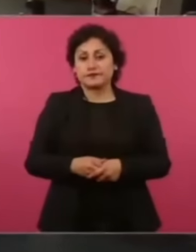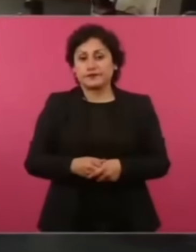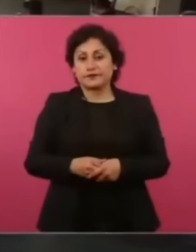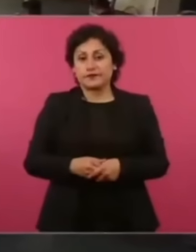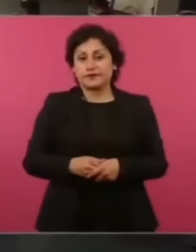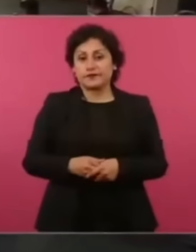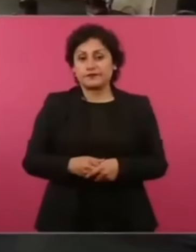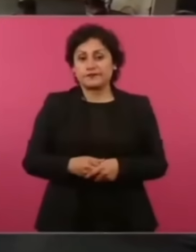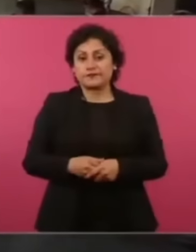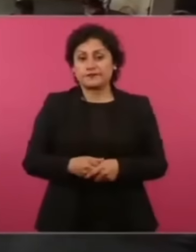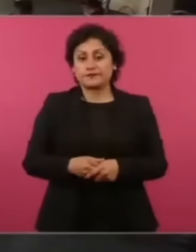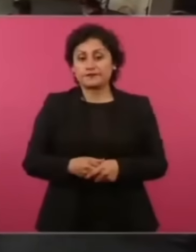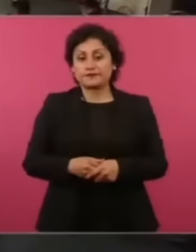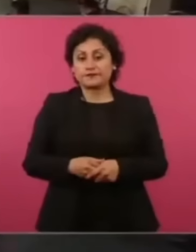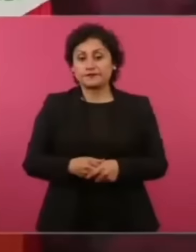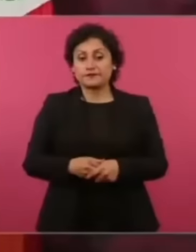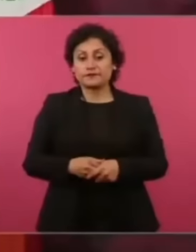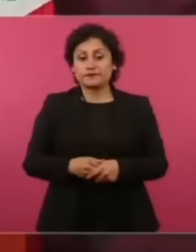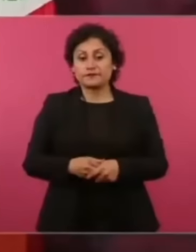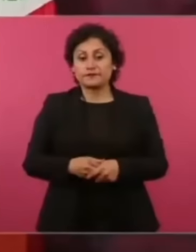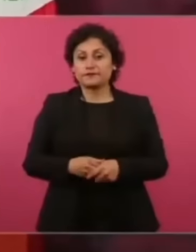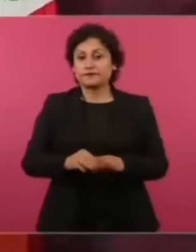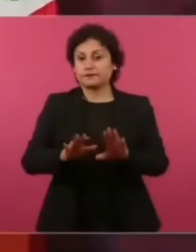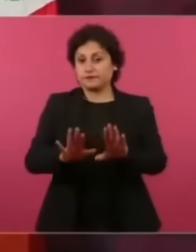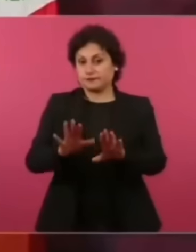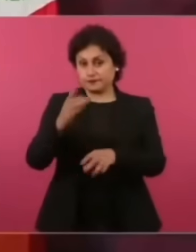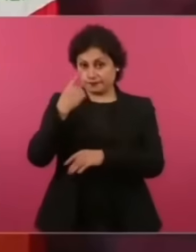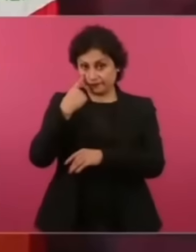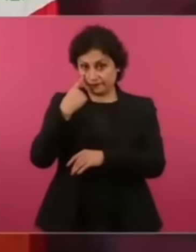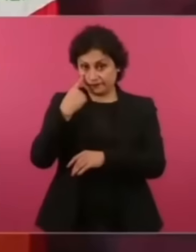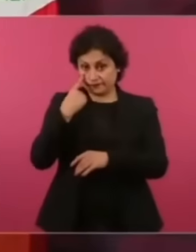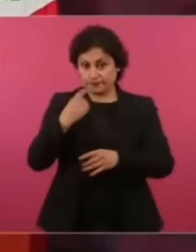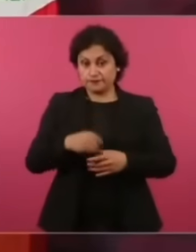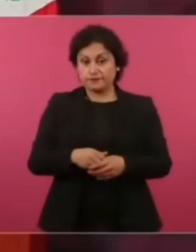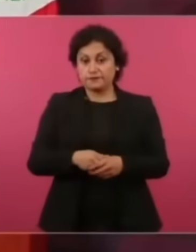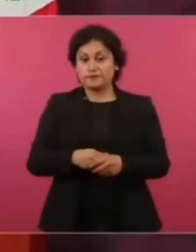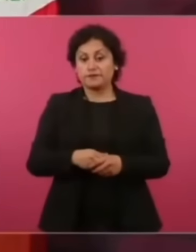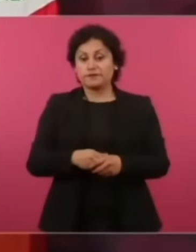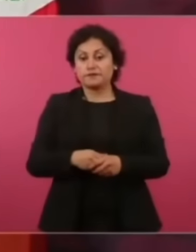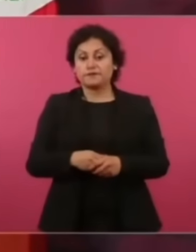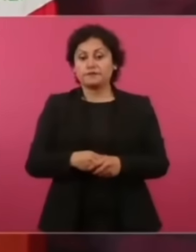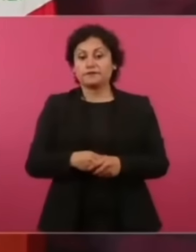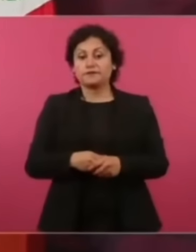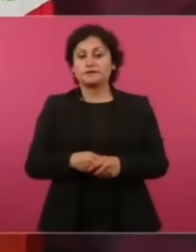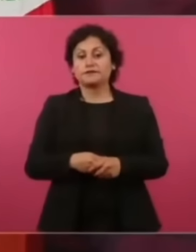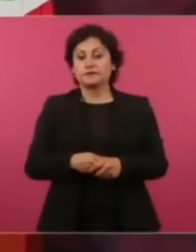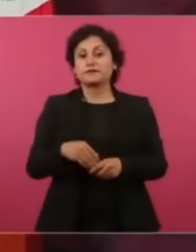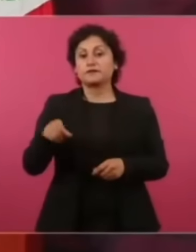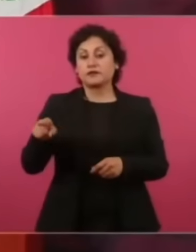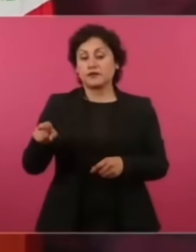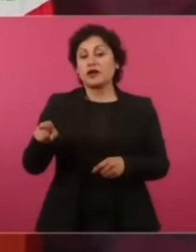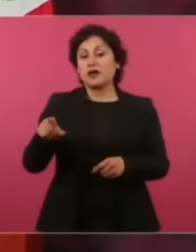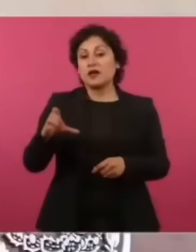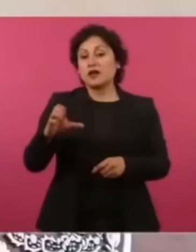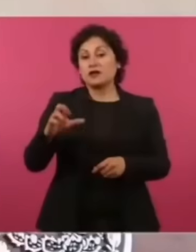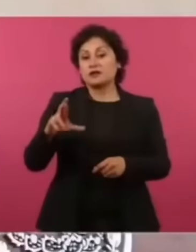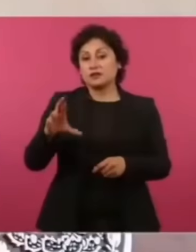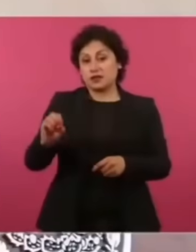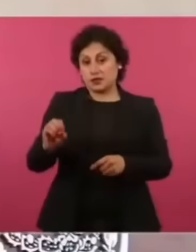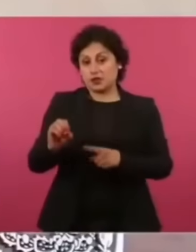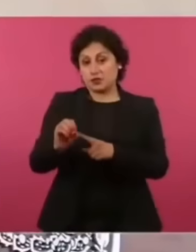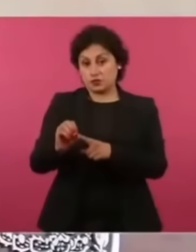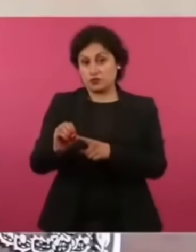Pues que así, muy propio, el señor Ciro, después de la